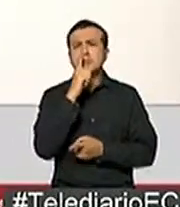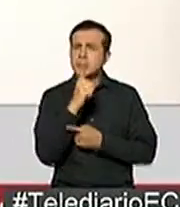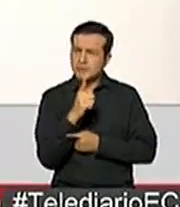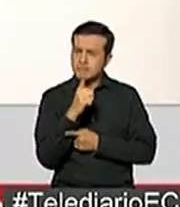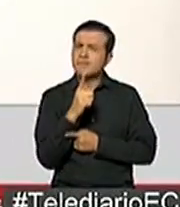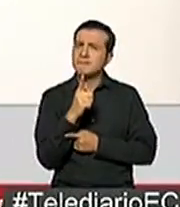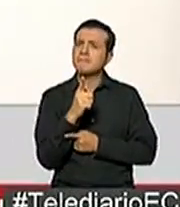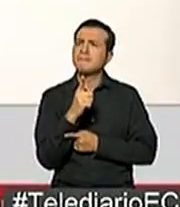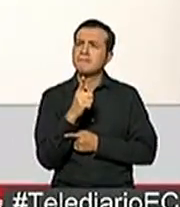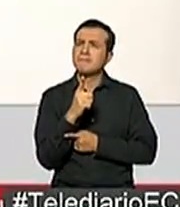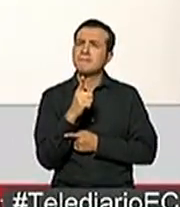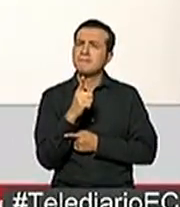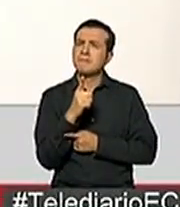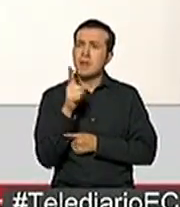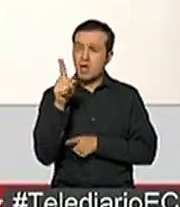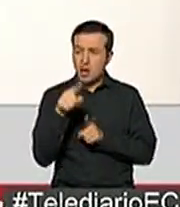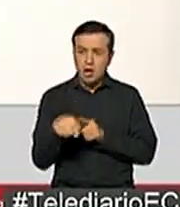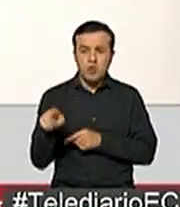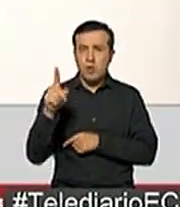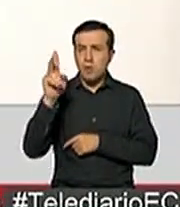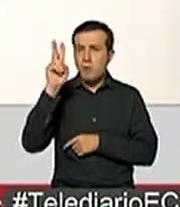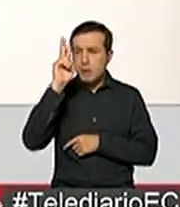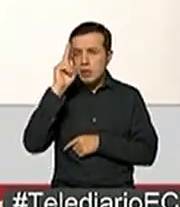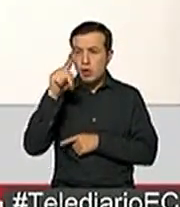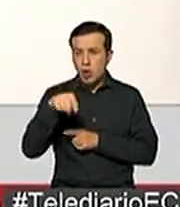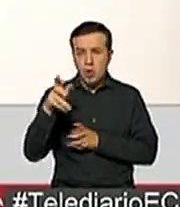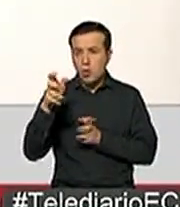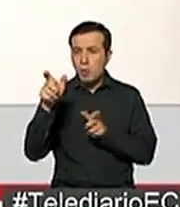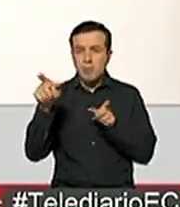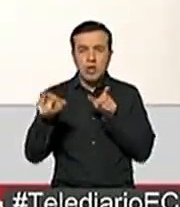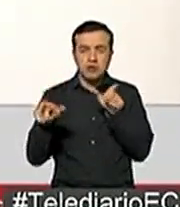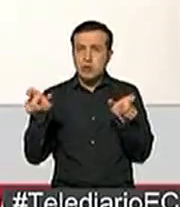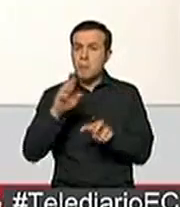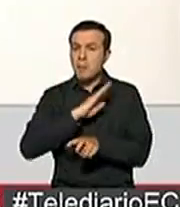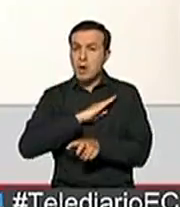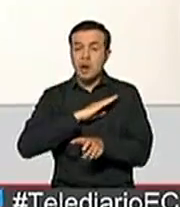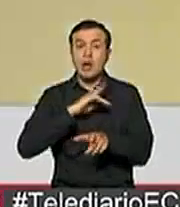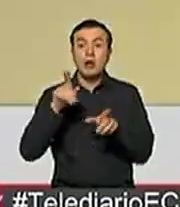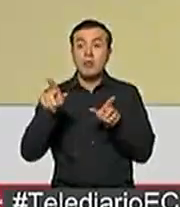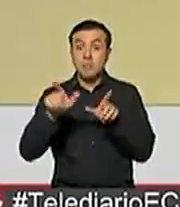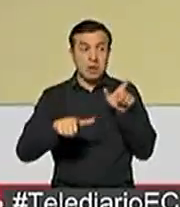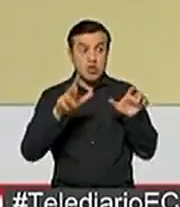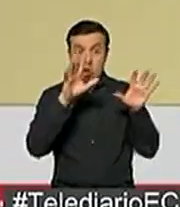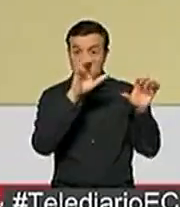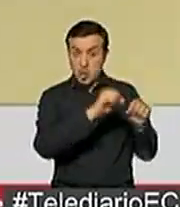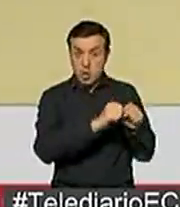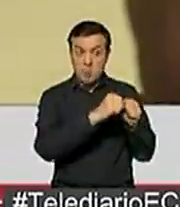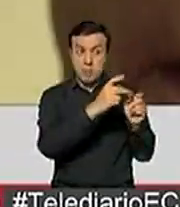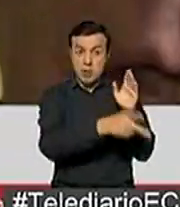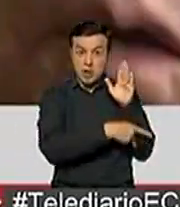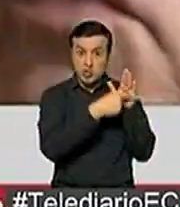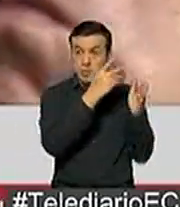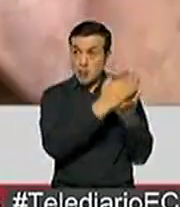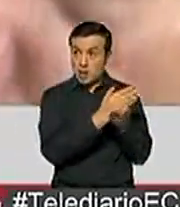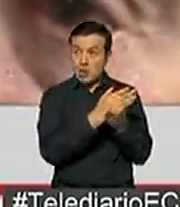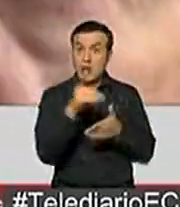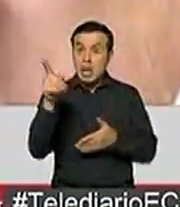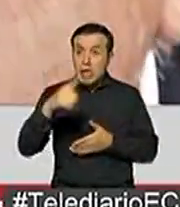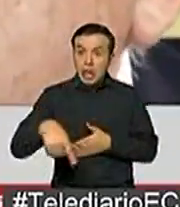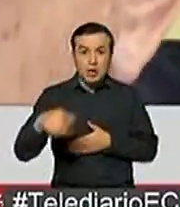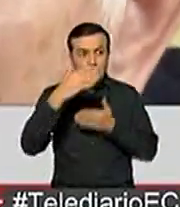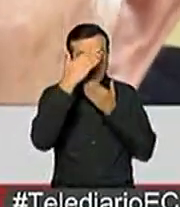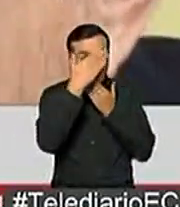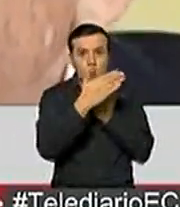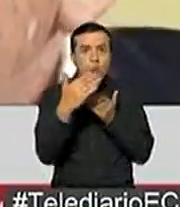que están planificando acciones de terrorismo porque eso es terrorismo fernando santos con cuerda que no debe